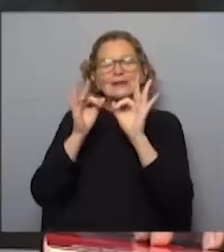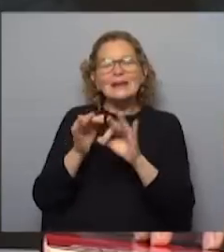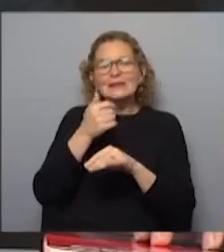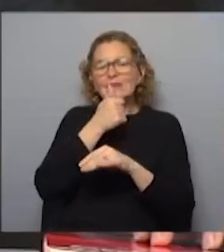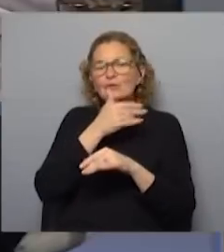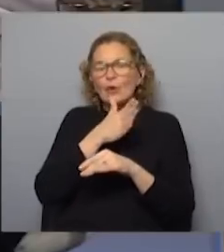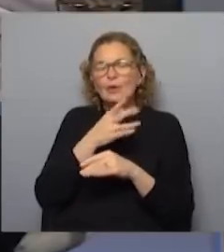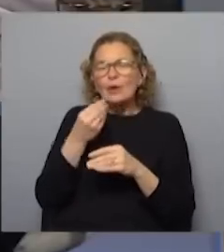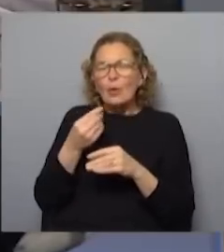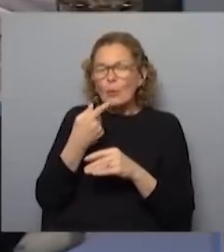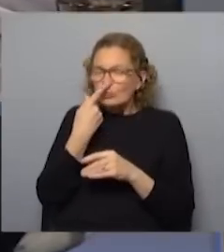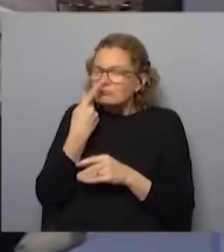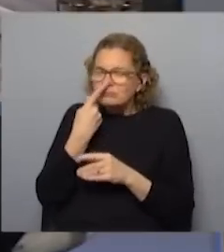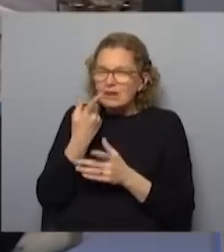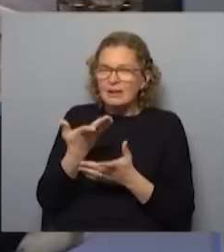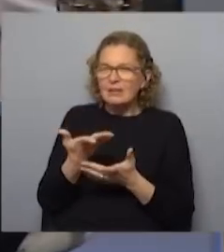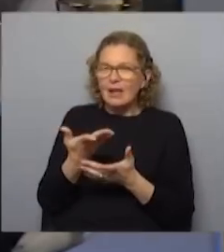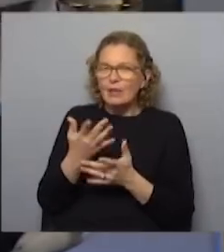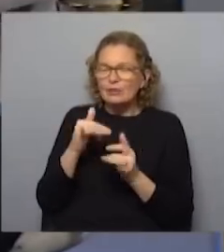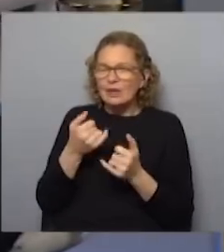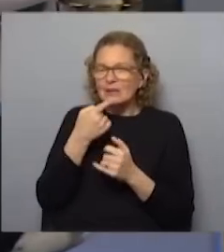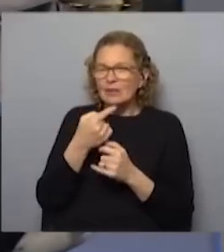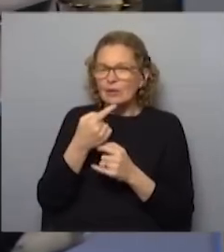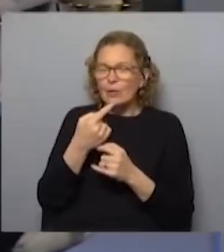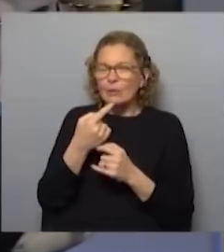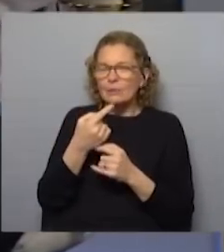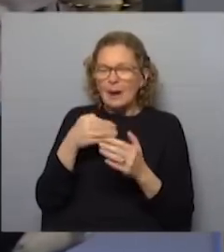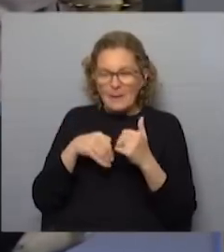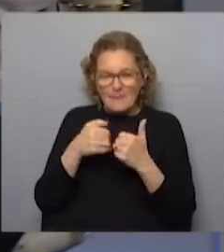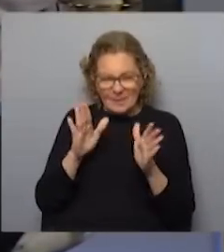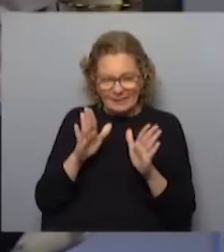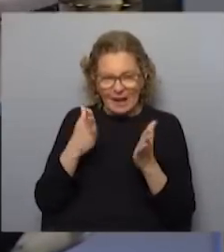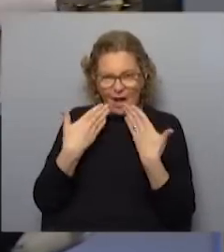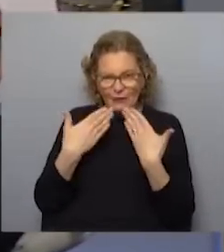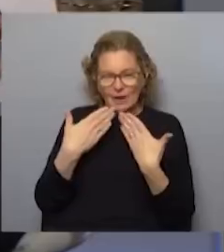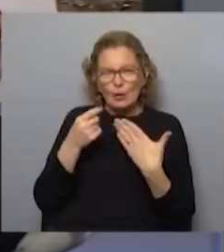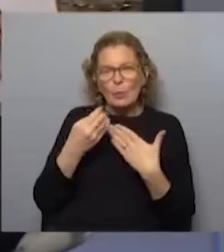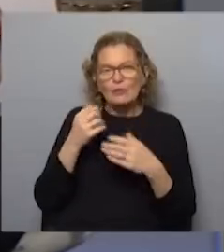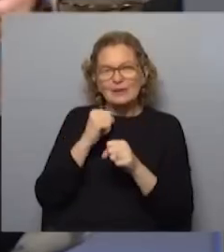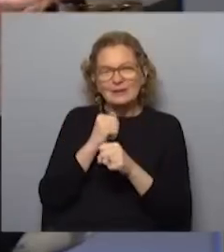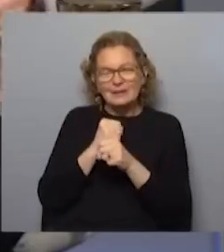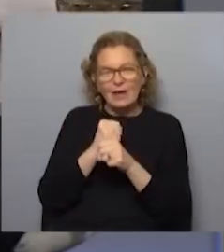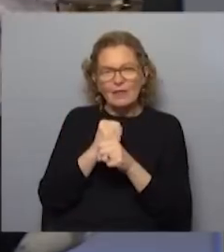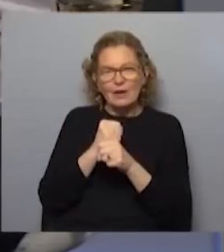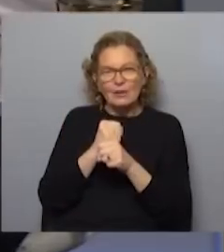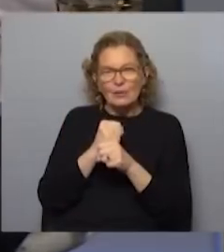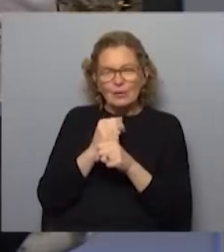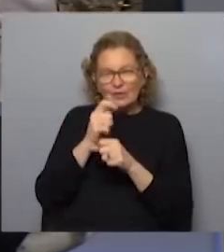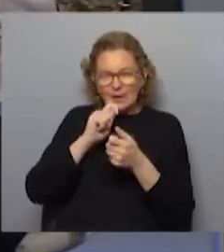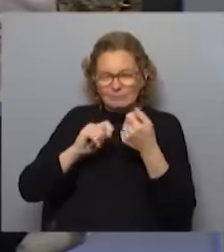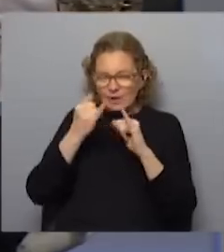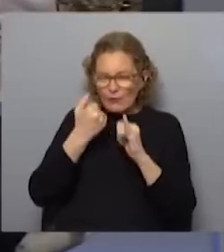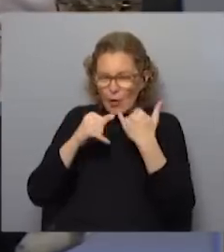cómo te picó el interés y ya te tiro todo junto para una introducción Cómo fue este trabajo de ordenar y chequear